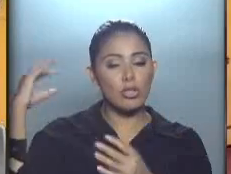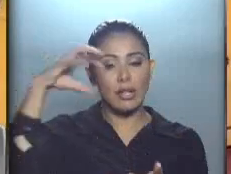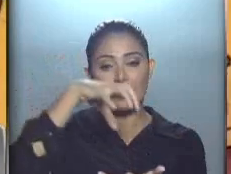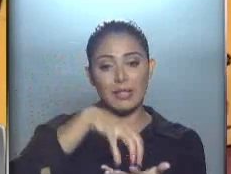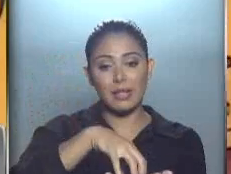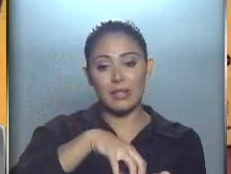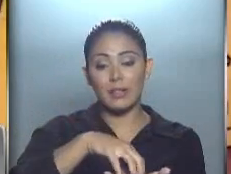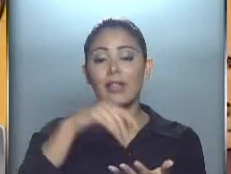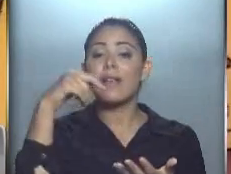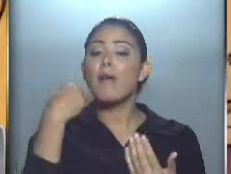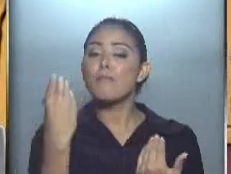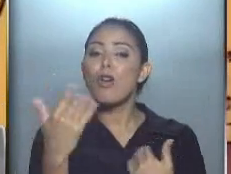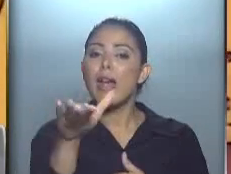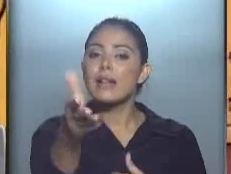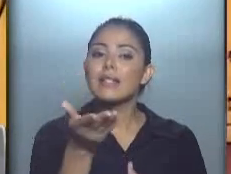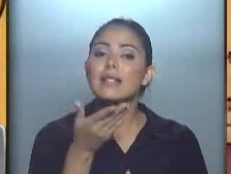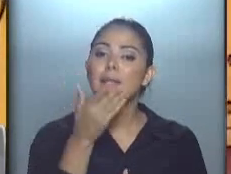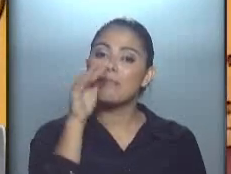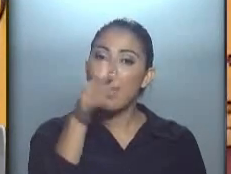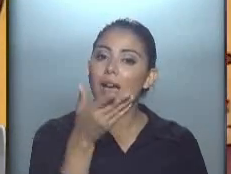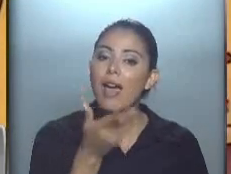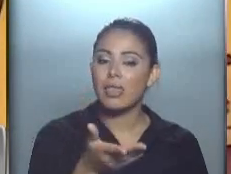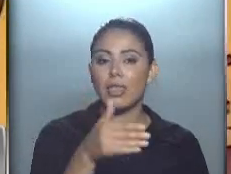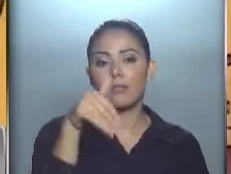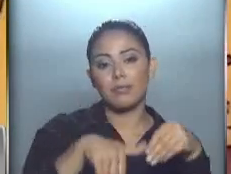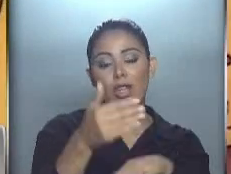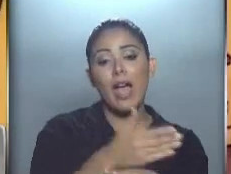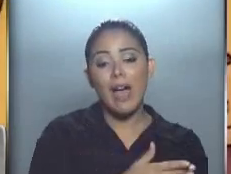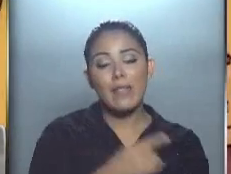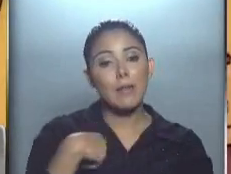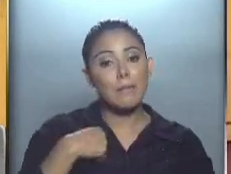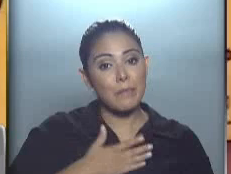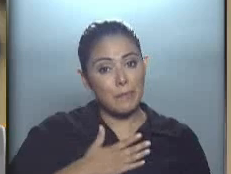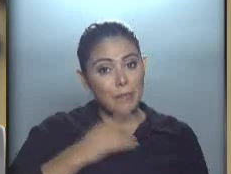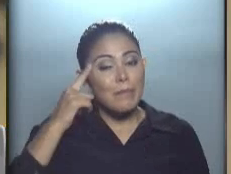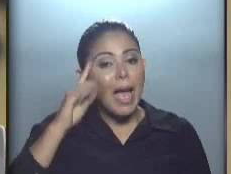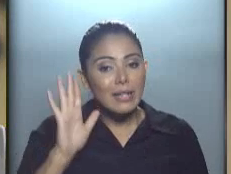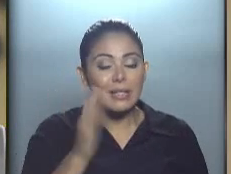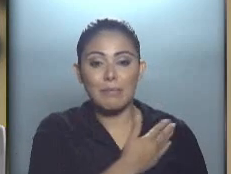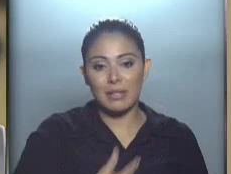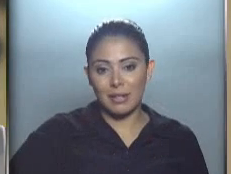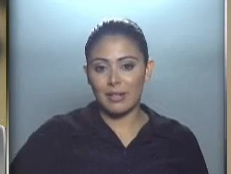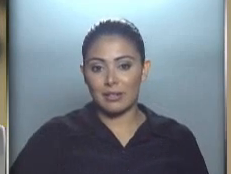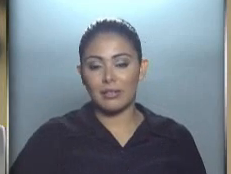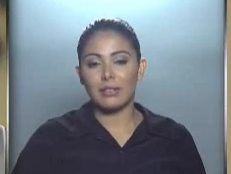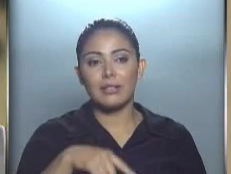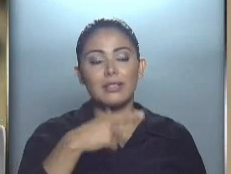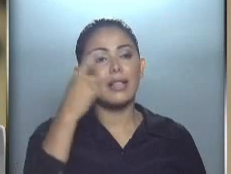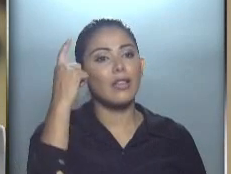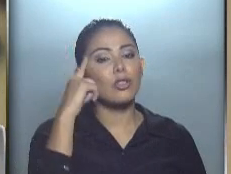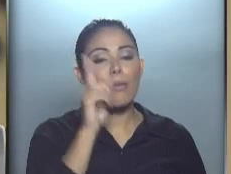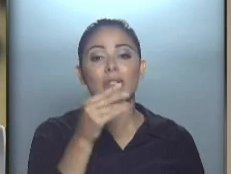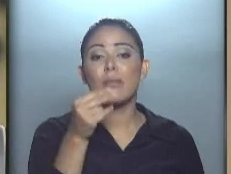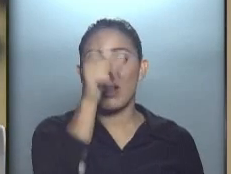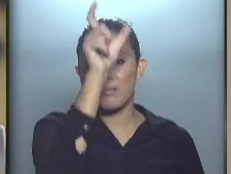un adelantamiento de elecciones. Yo creo que está lejos del deseo de Javier Cantero porque por lo menos considera como